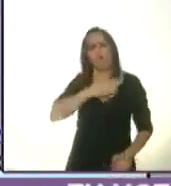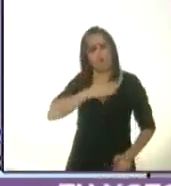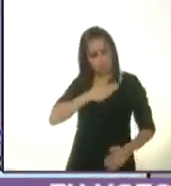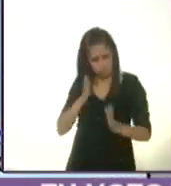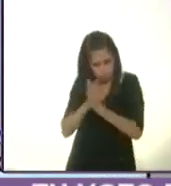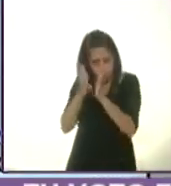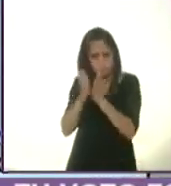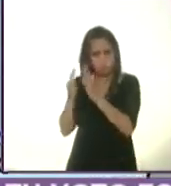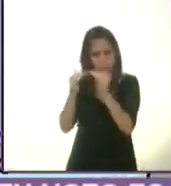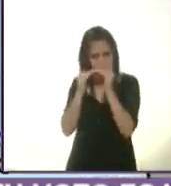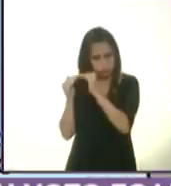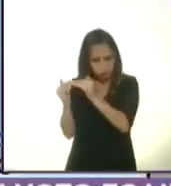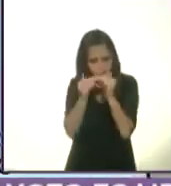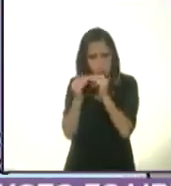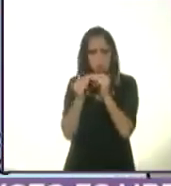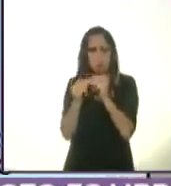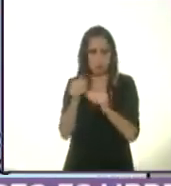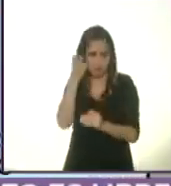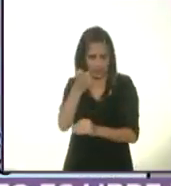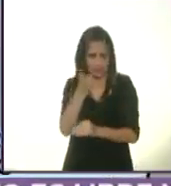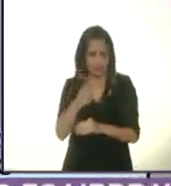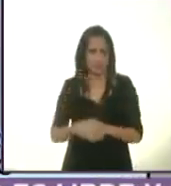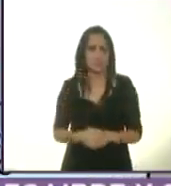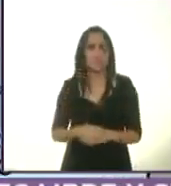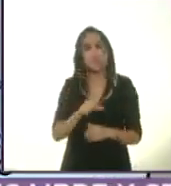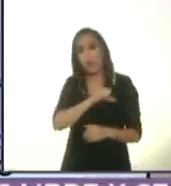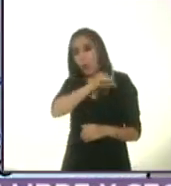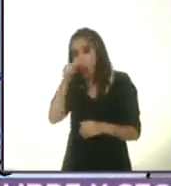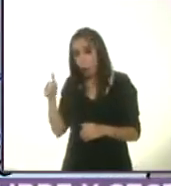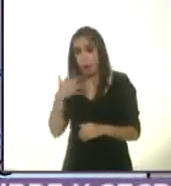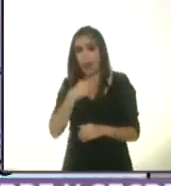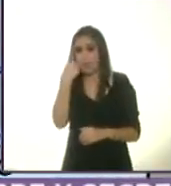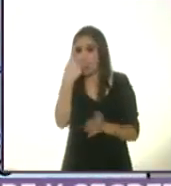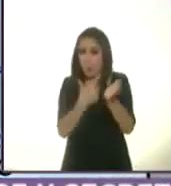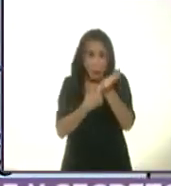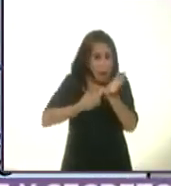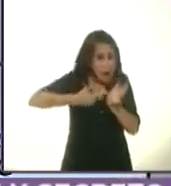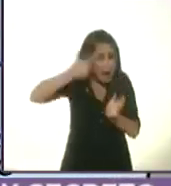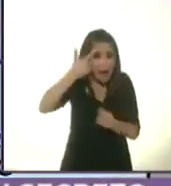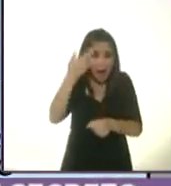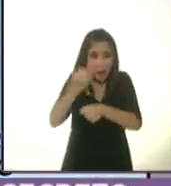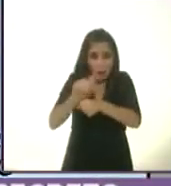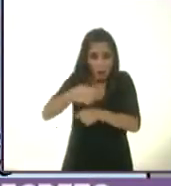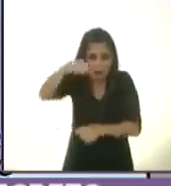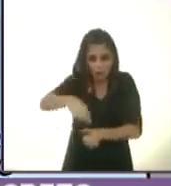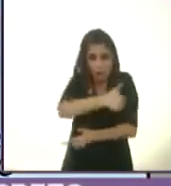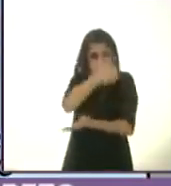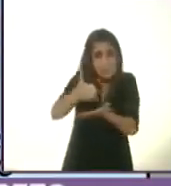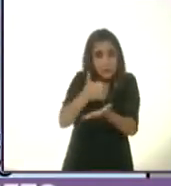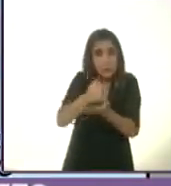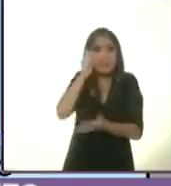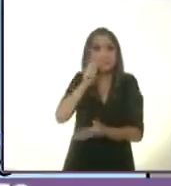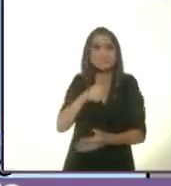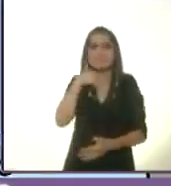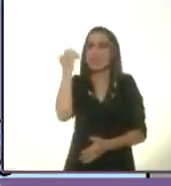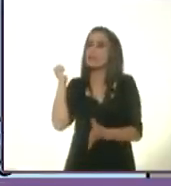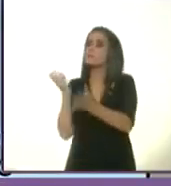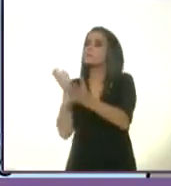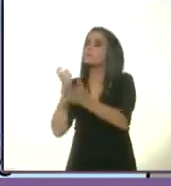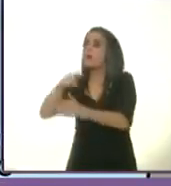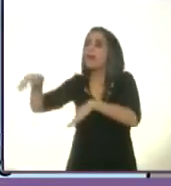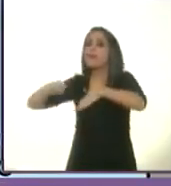la democracia participativa otro hecho sumamente grave que está ocurriendo actualmente en la ciudad la amenaza a los trabajadores